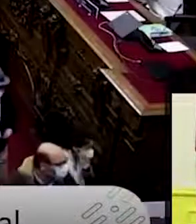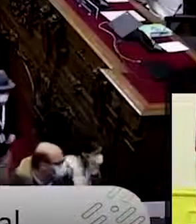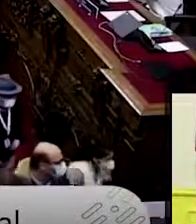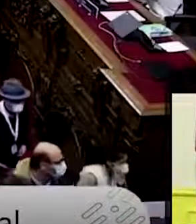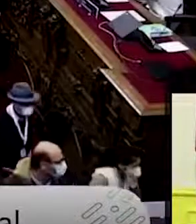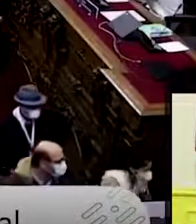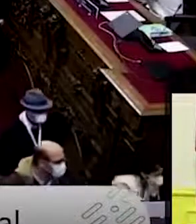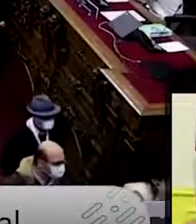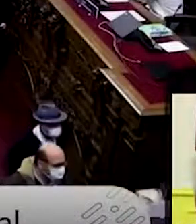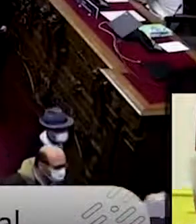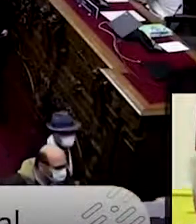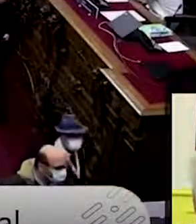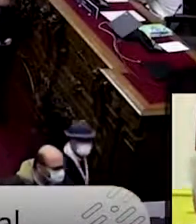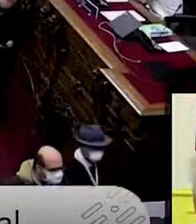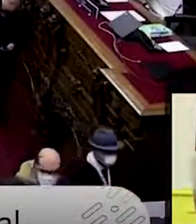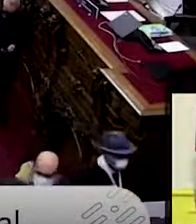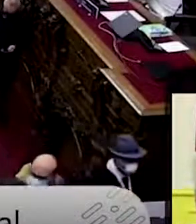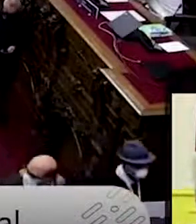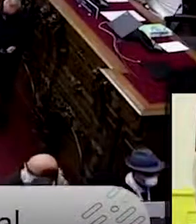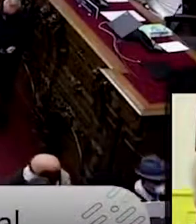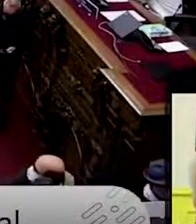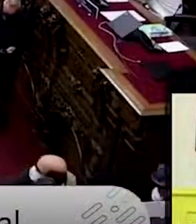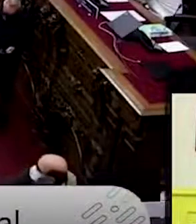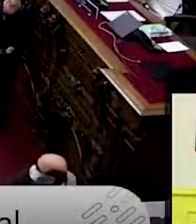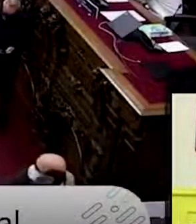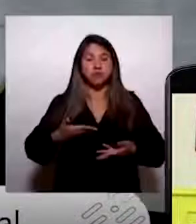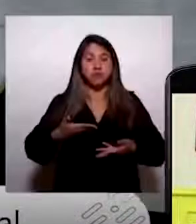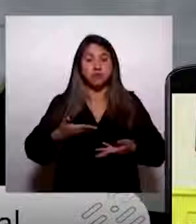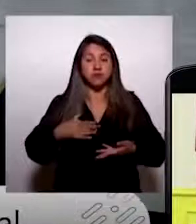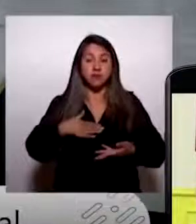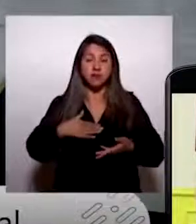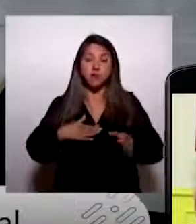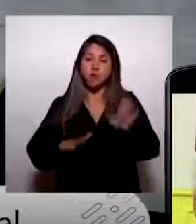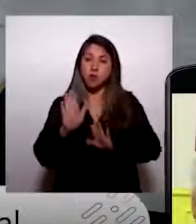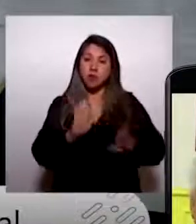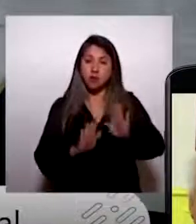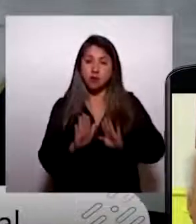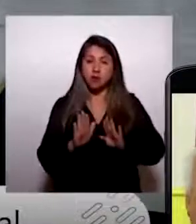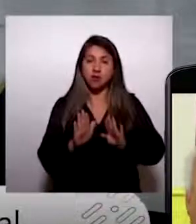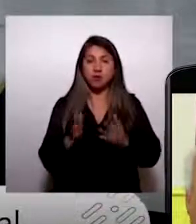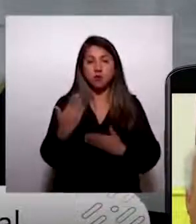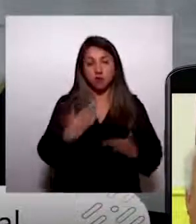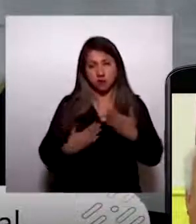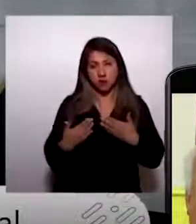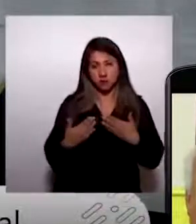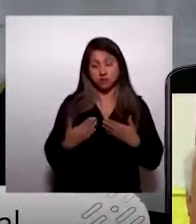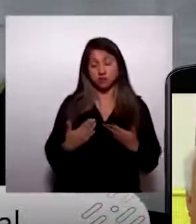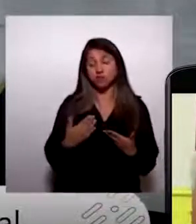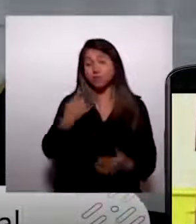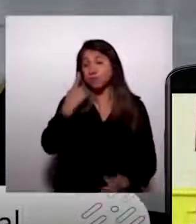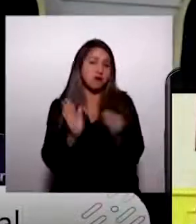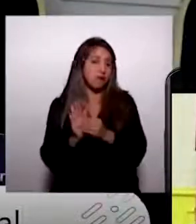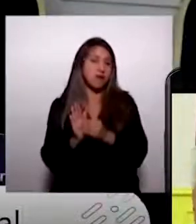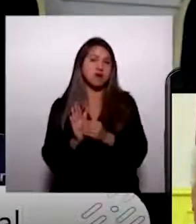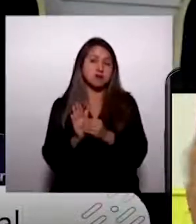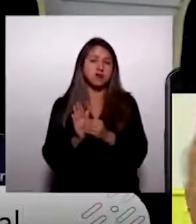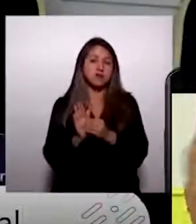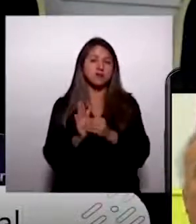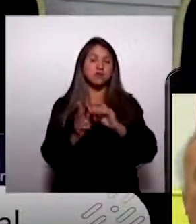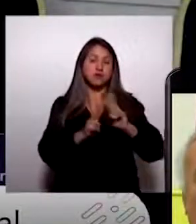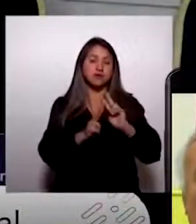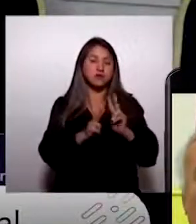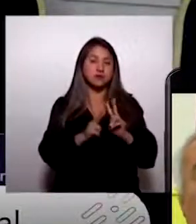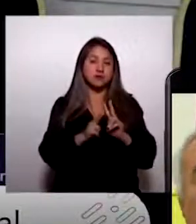nueva Constitución para Chile. No le dice ahí que está autorizado para meterse en otro poder del Estado. Y hoy día cuando piden libertad